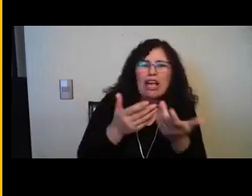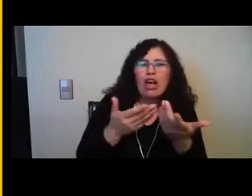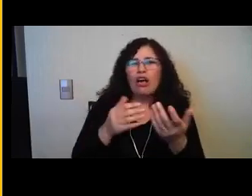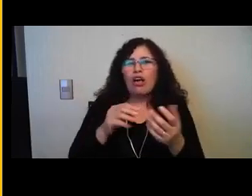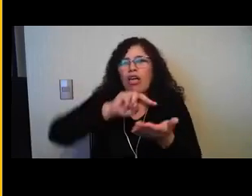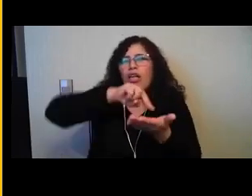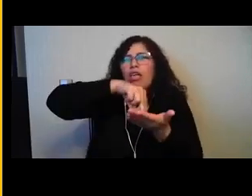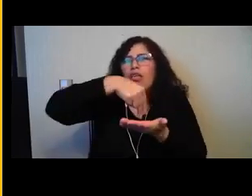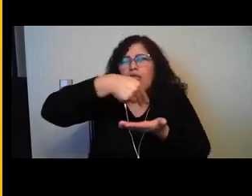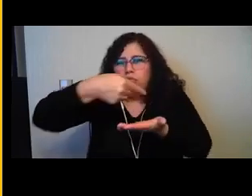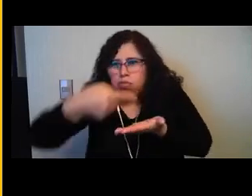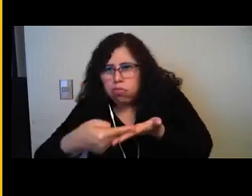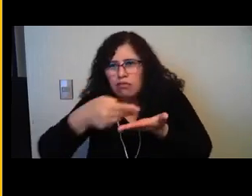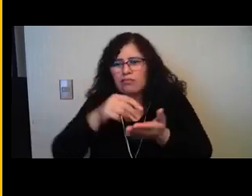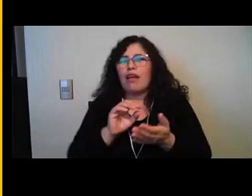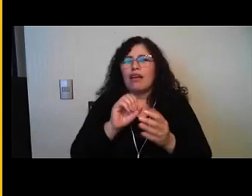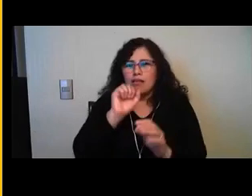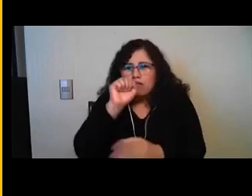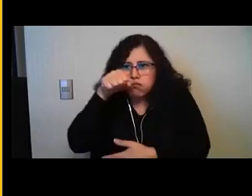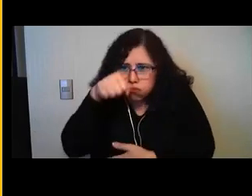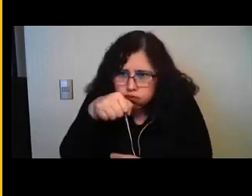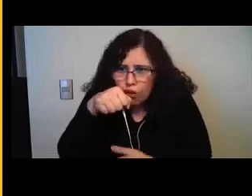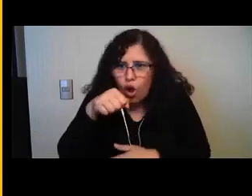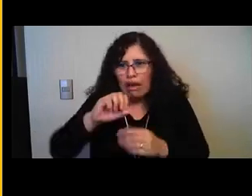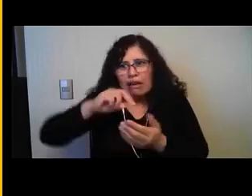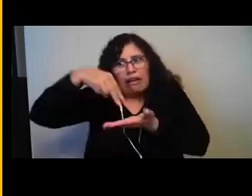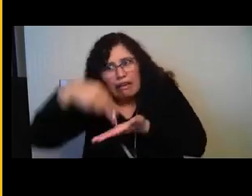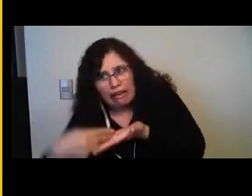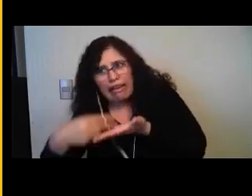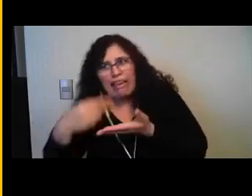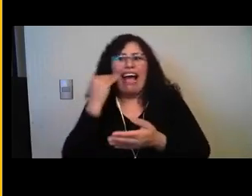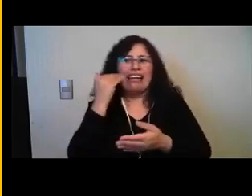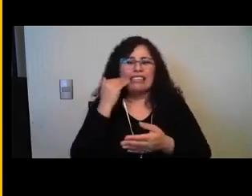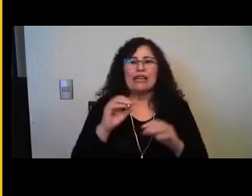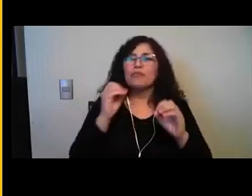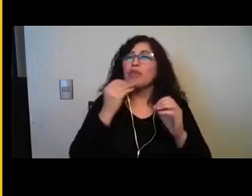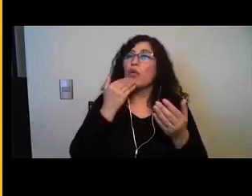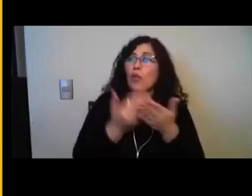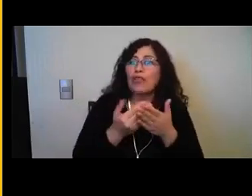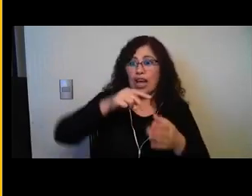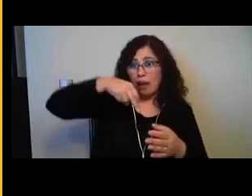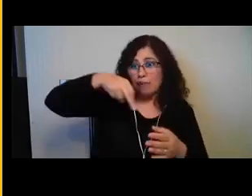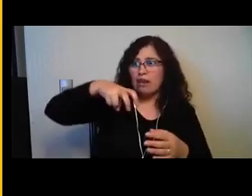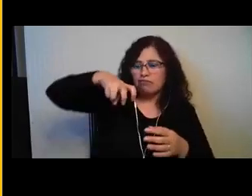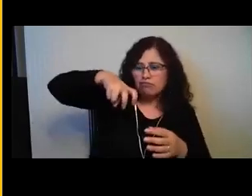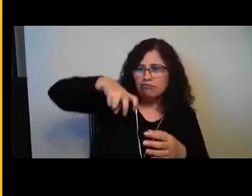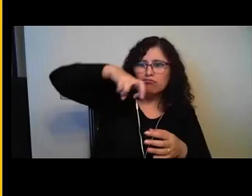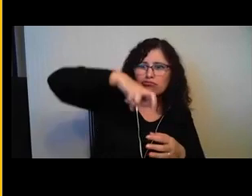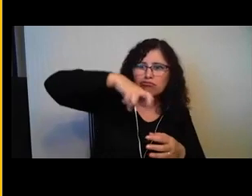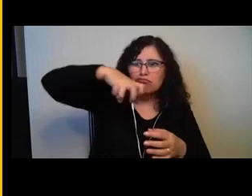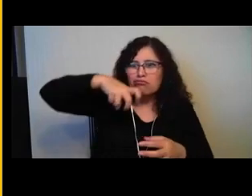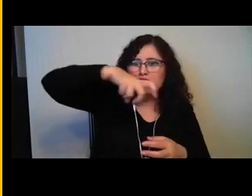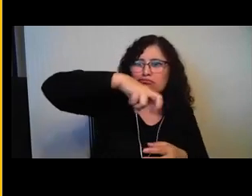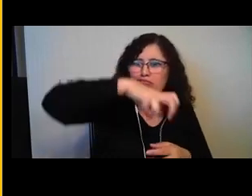adelante, con el centro de gravedad desplazado, ¿ya? Rodillas flectadas a la hora de caminar, ¿cierto? Los pies los comienzan a arrastrar desde